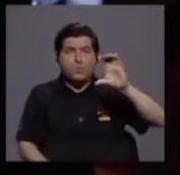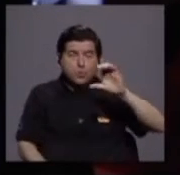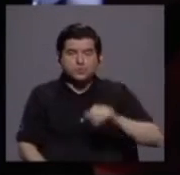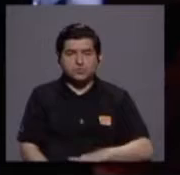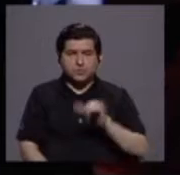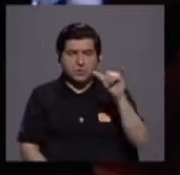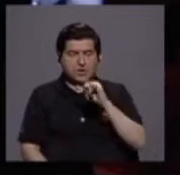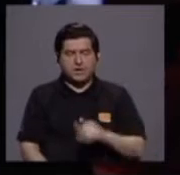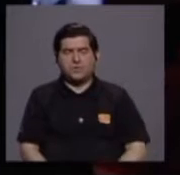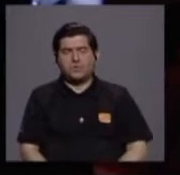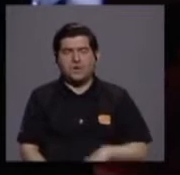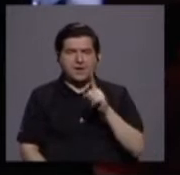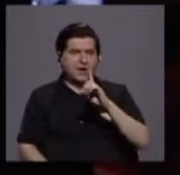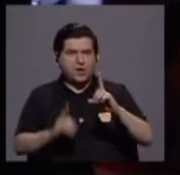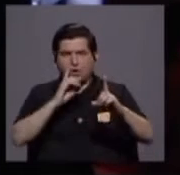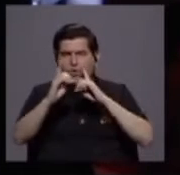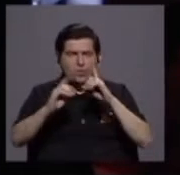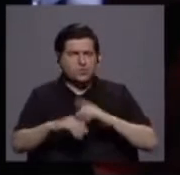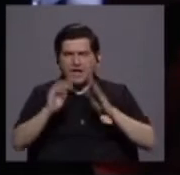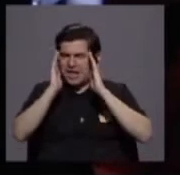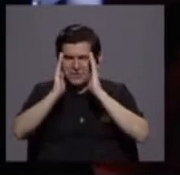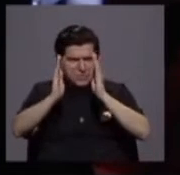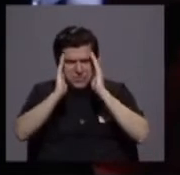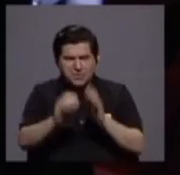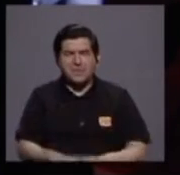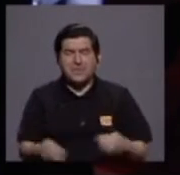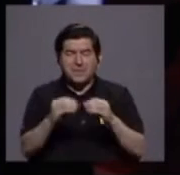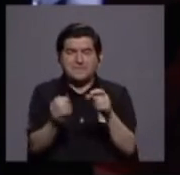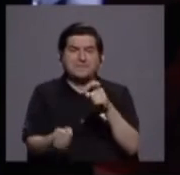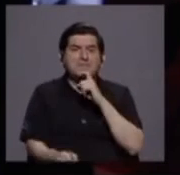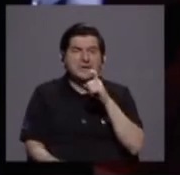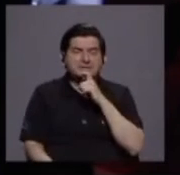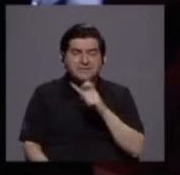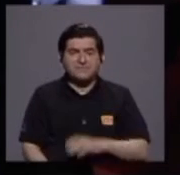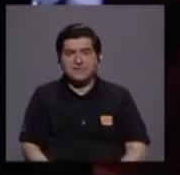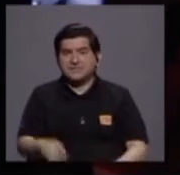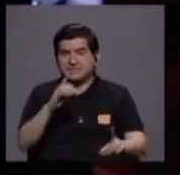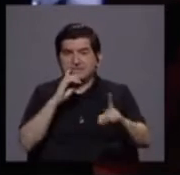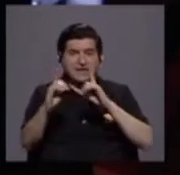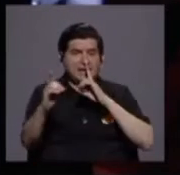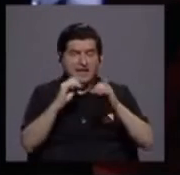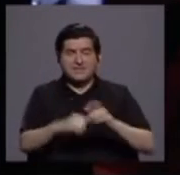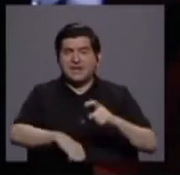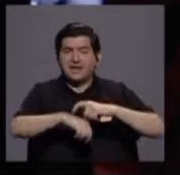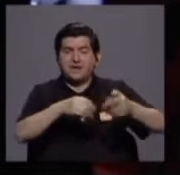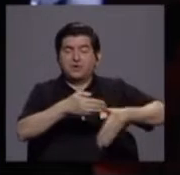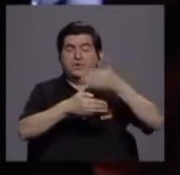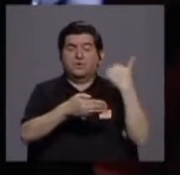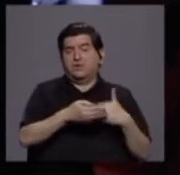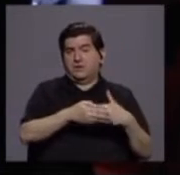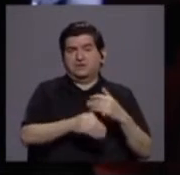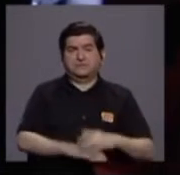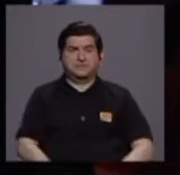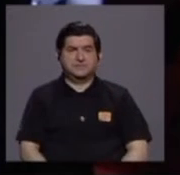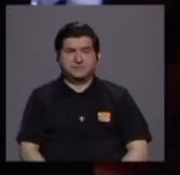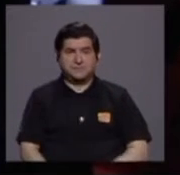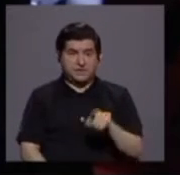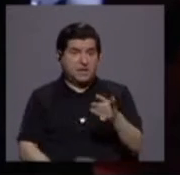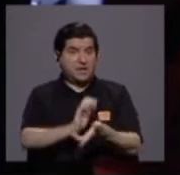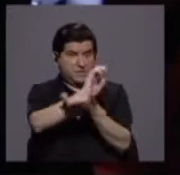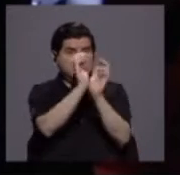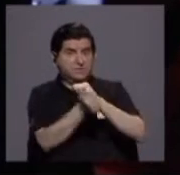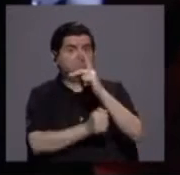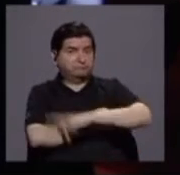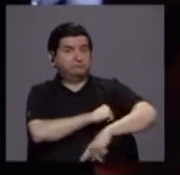también era un diálogo de sordos, era mucho más difícil que el diálogo que había en épocas anteriores. En eso ha cambiado mucho